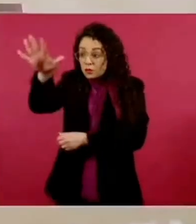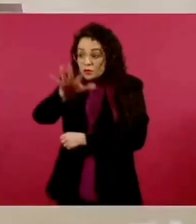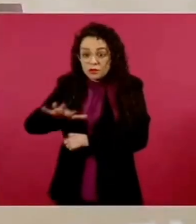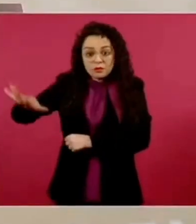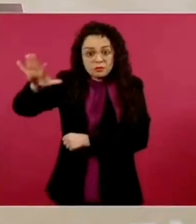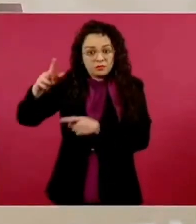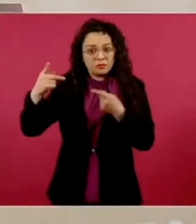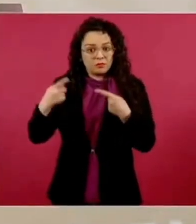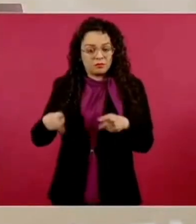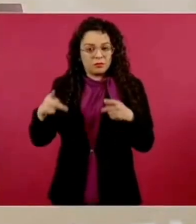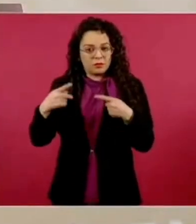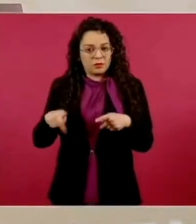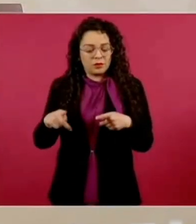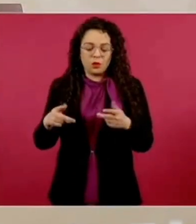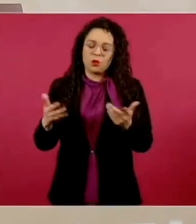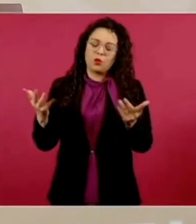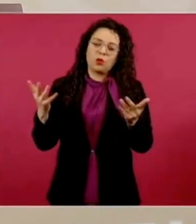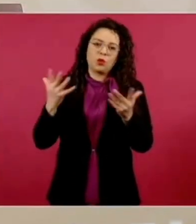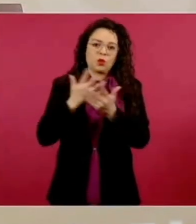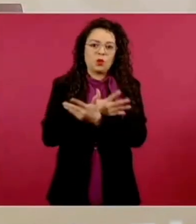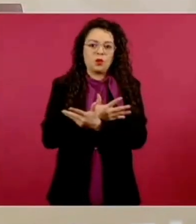Y eso fue lo que padecimos